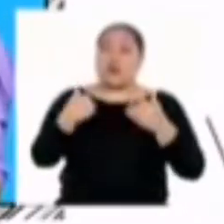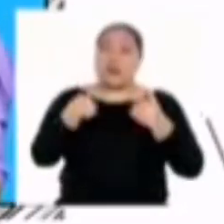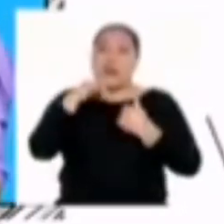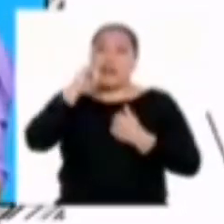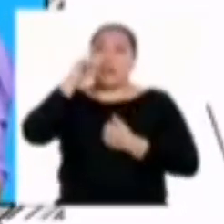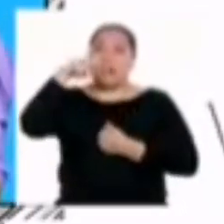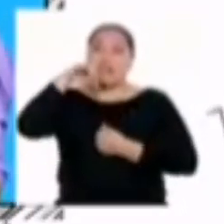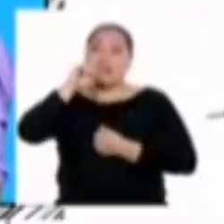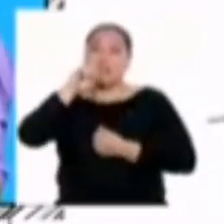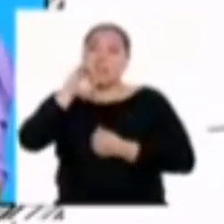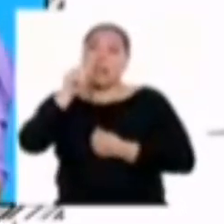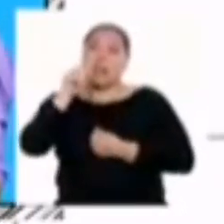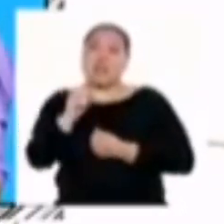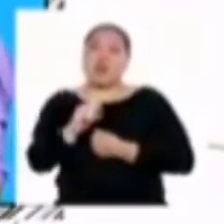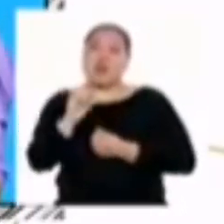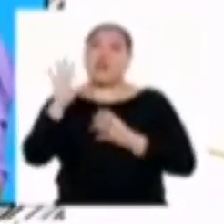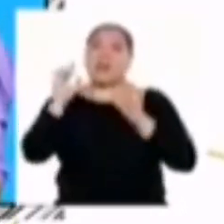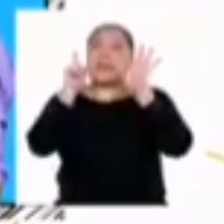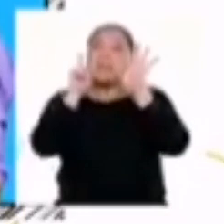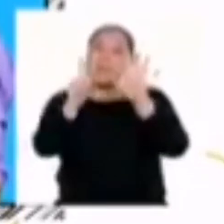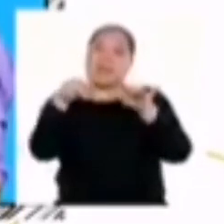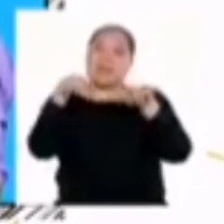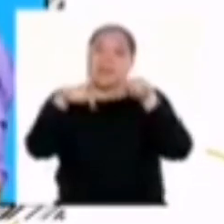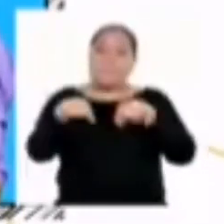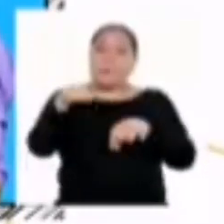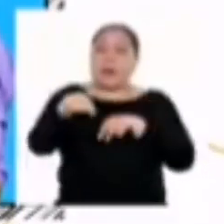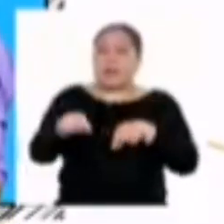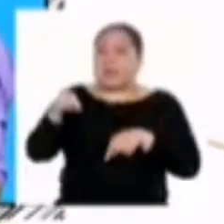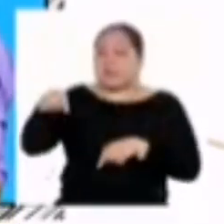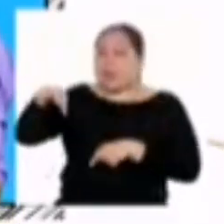patas. Las arañas tienen 8 patas. Por lo